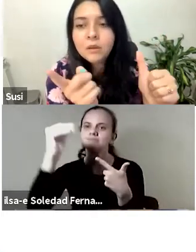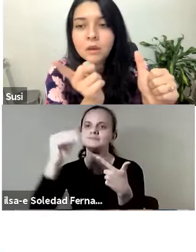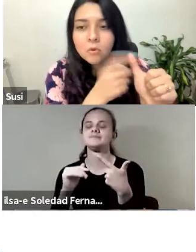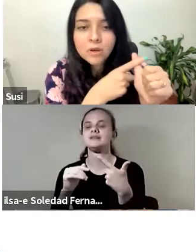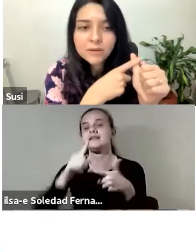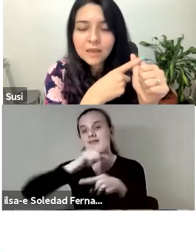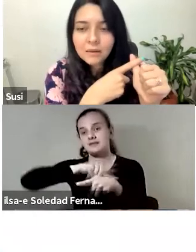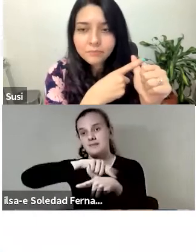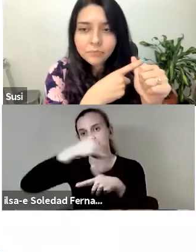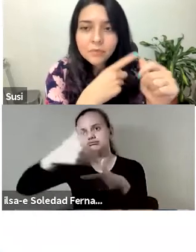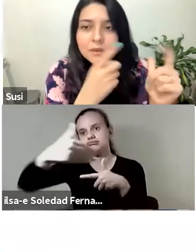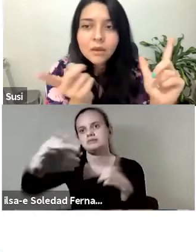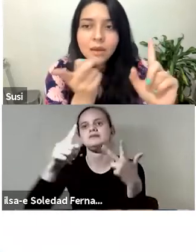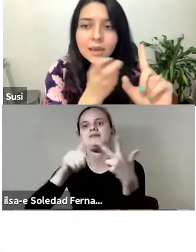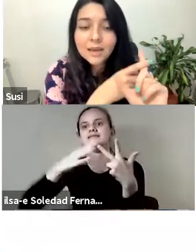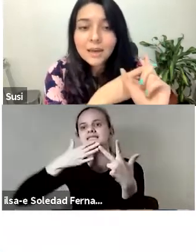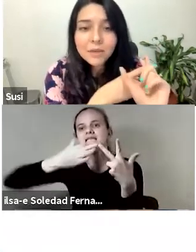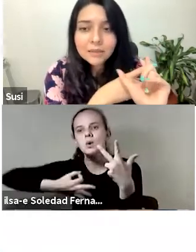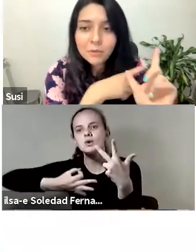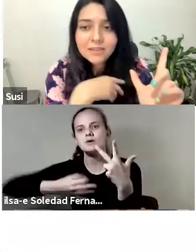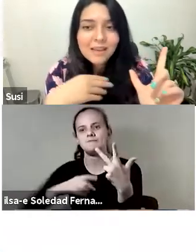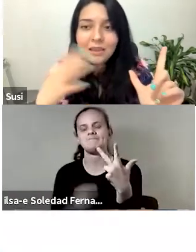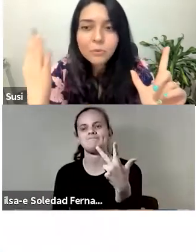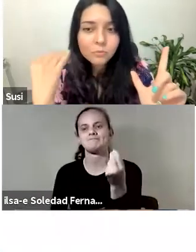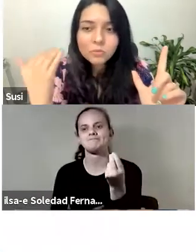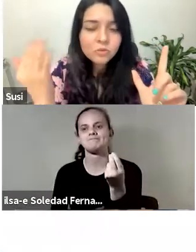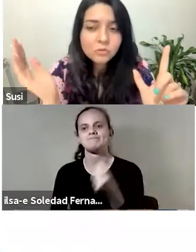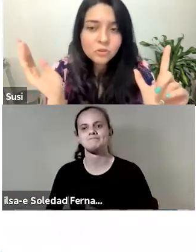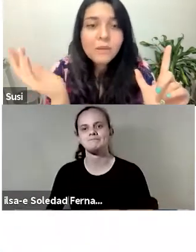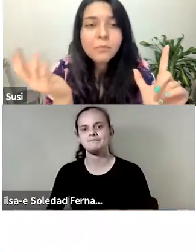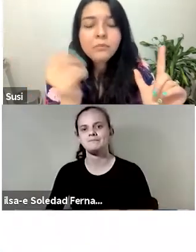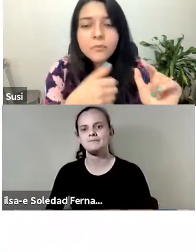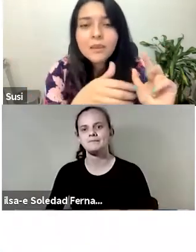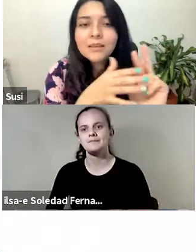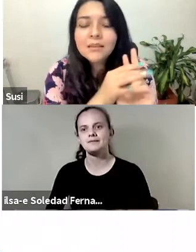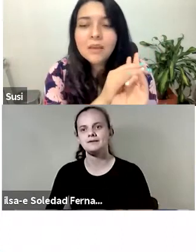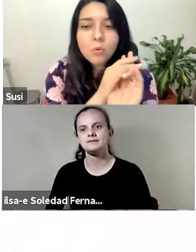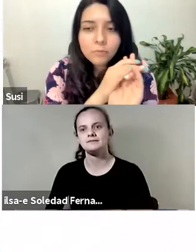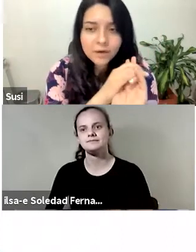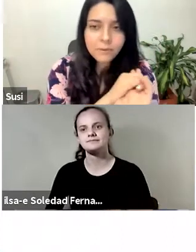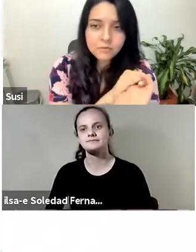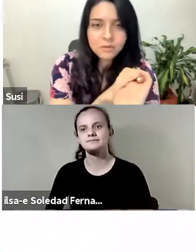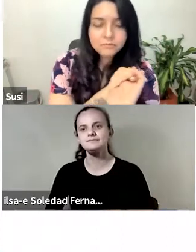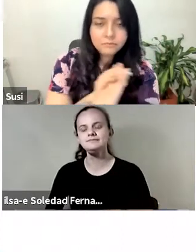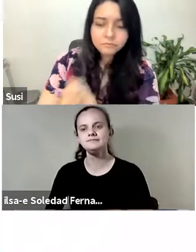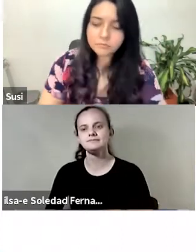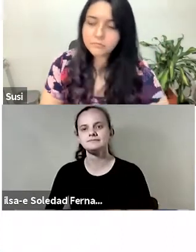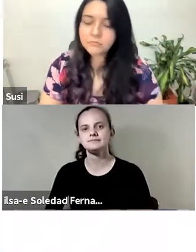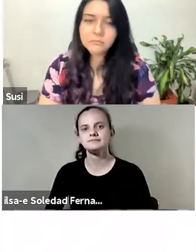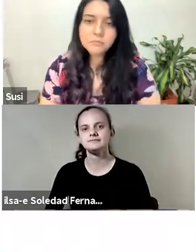sea universal, escalable, que pueda seguir por mucho, mucho, mucho tiempo, y que sea seguro para las